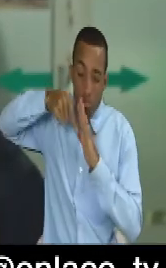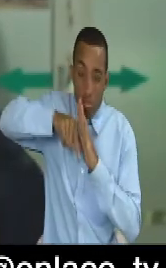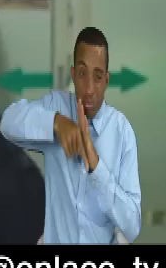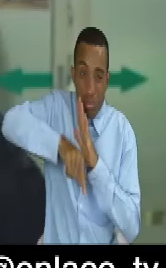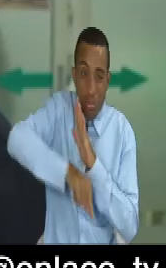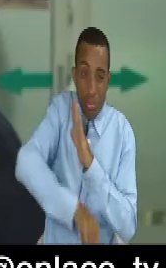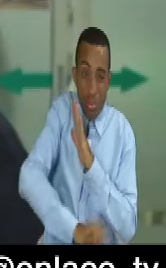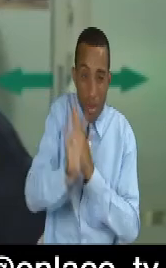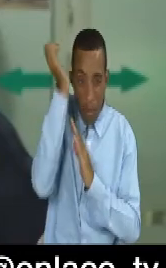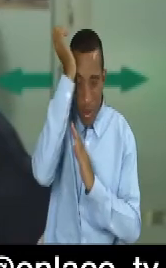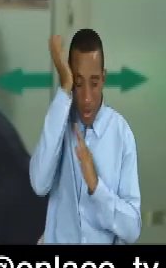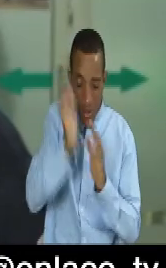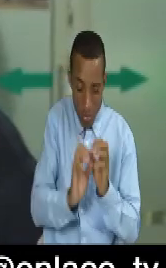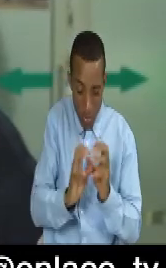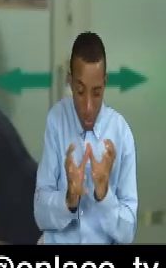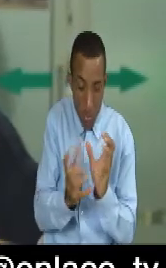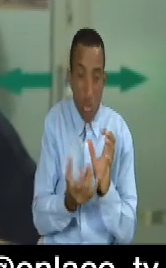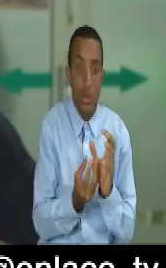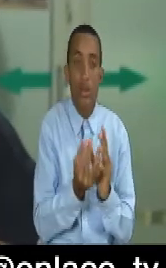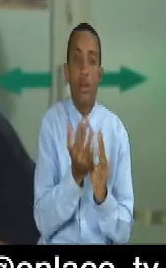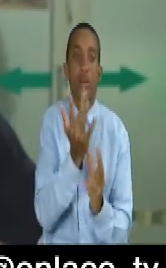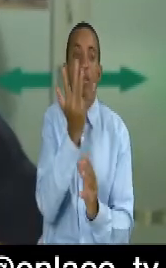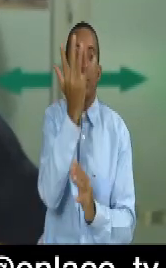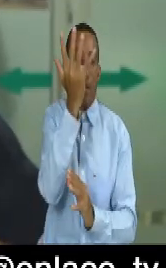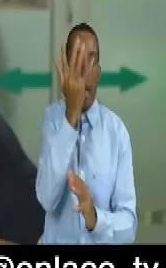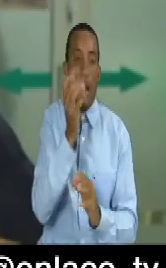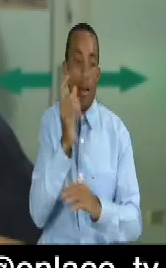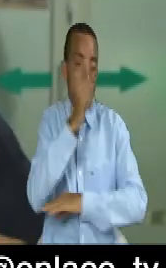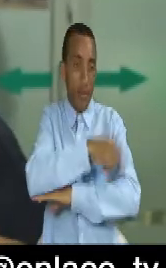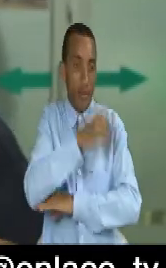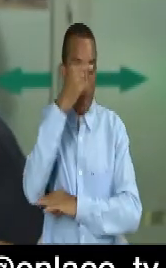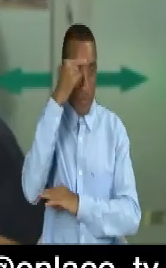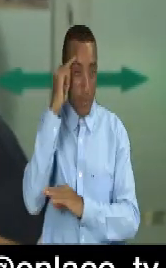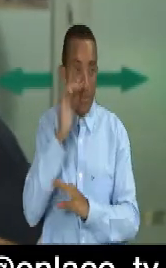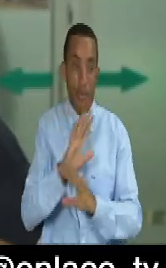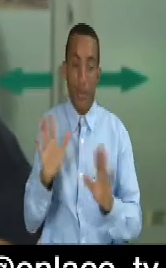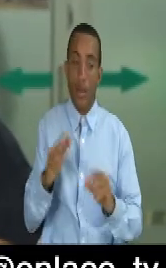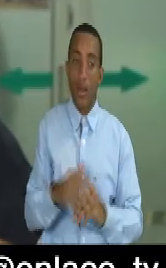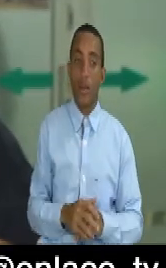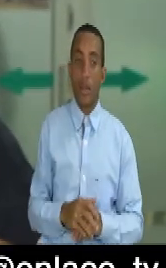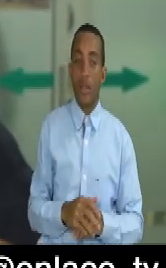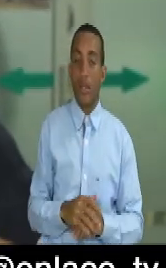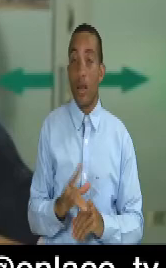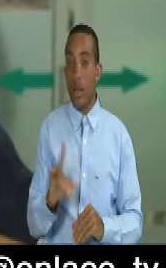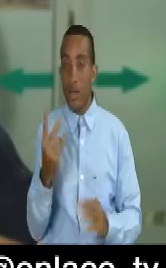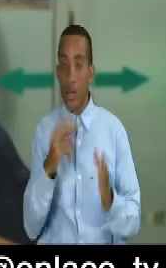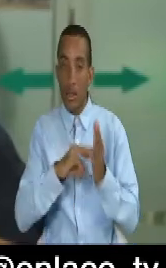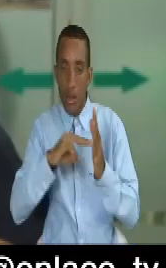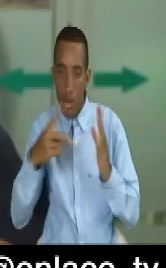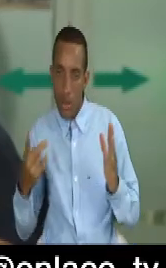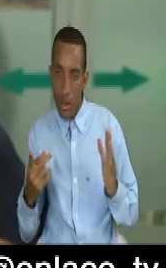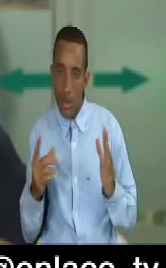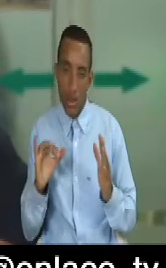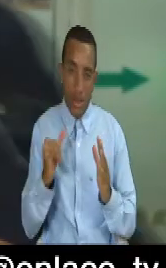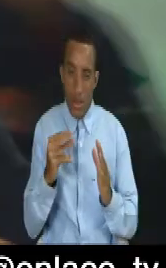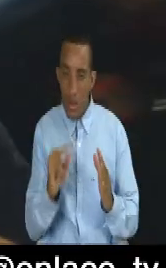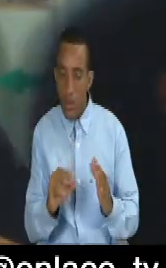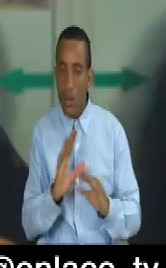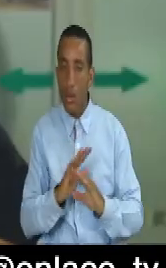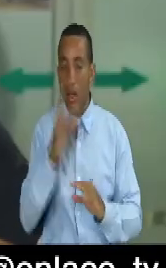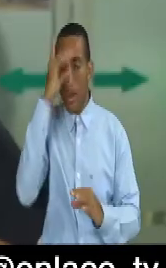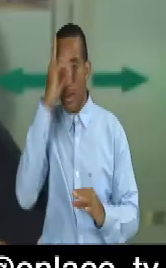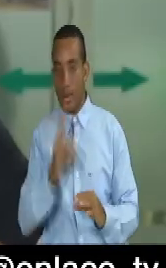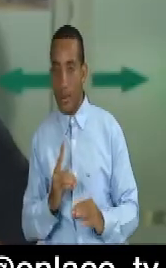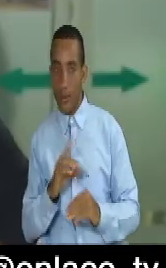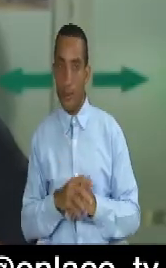resultados, porque el sindicato lo que ha planteado es una moratoria hasta tanto no se tengan los insumos técnicos para poder tomar una determinación de fondo. Y